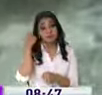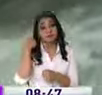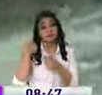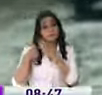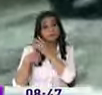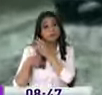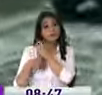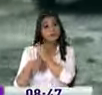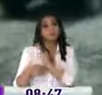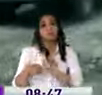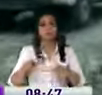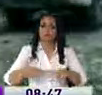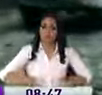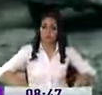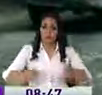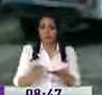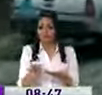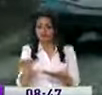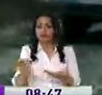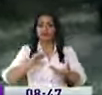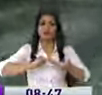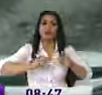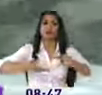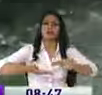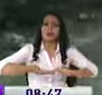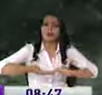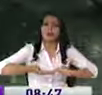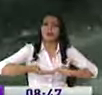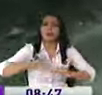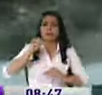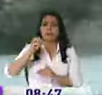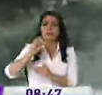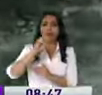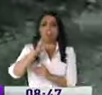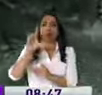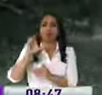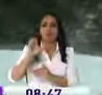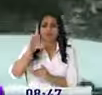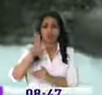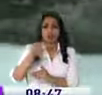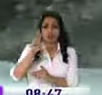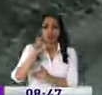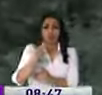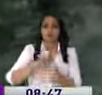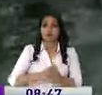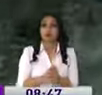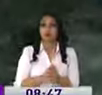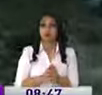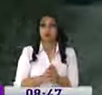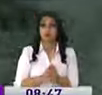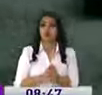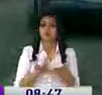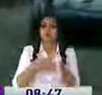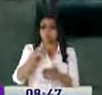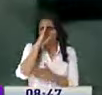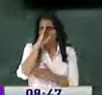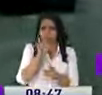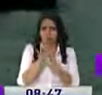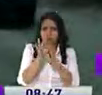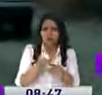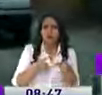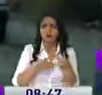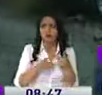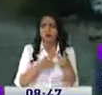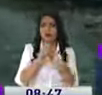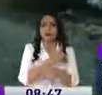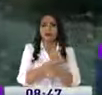Sucedió en una zona rural de la comunidad de Aguacate, parroquia Molleturo, a donde las unidades de rescate, así como de criminalística y DINASED, tuvieron